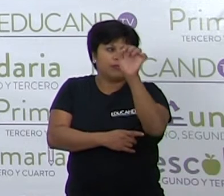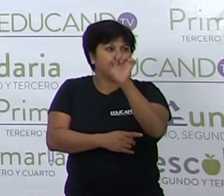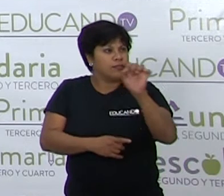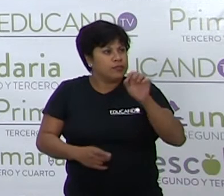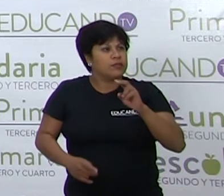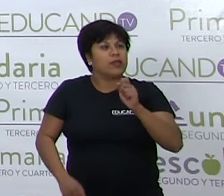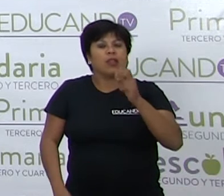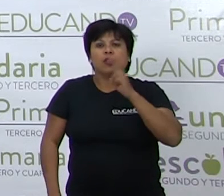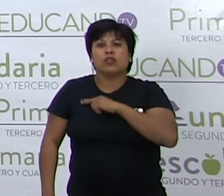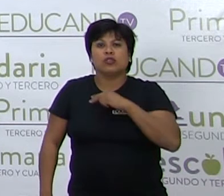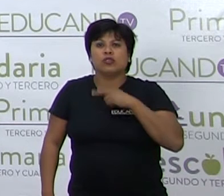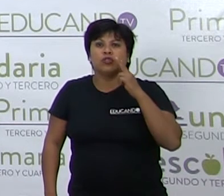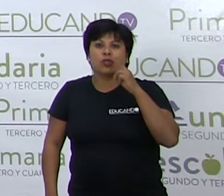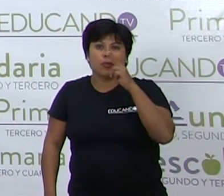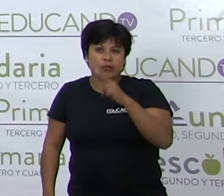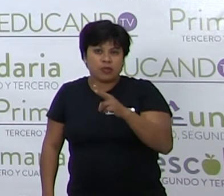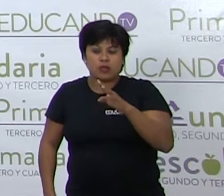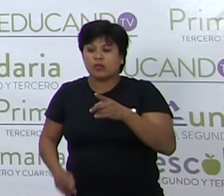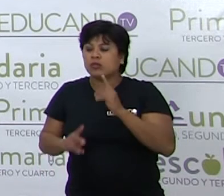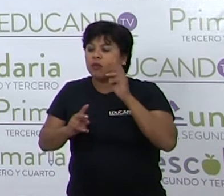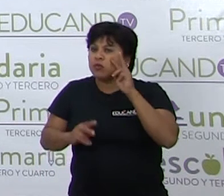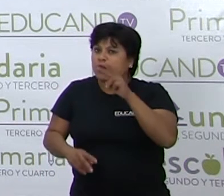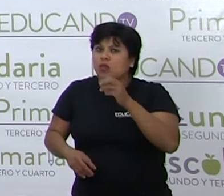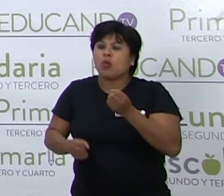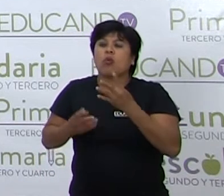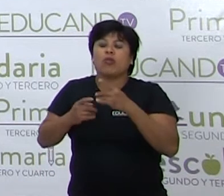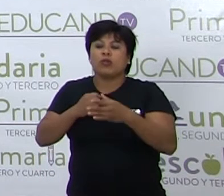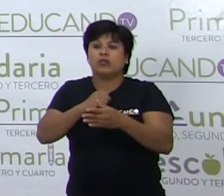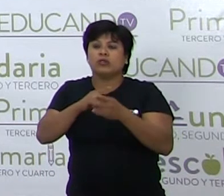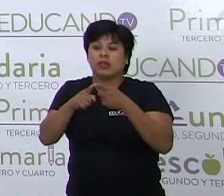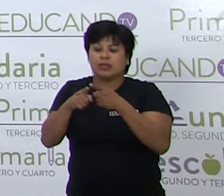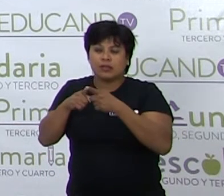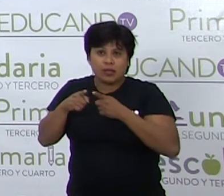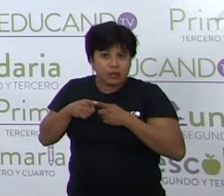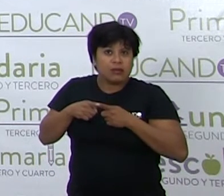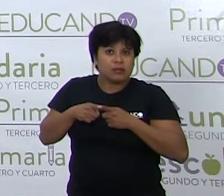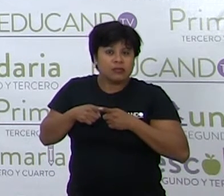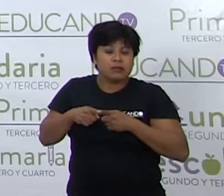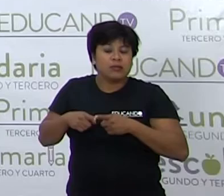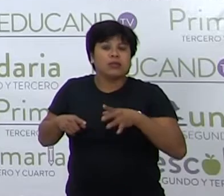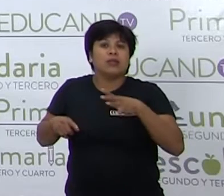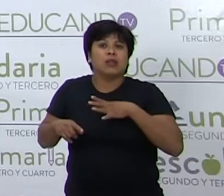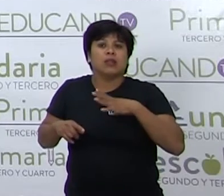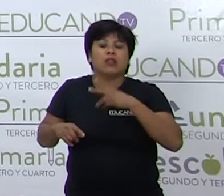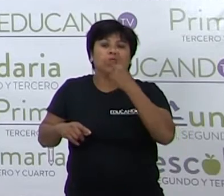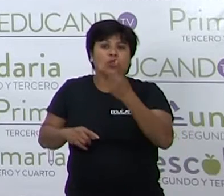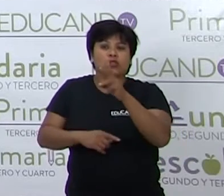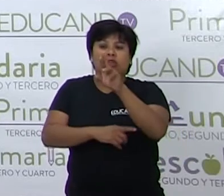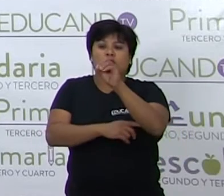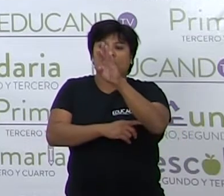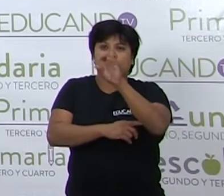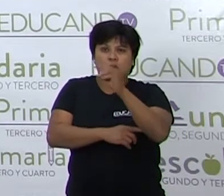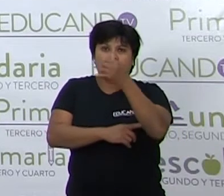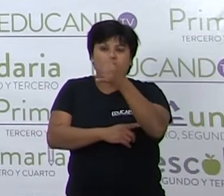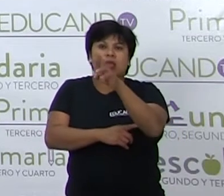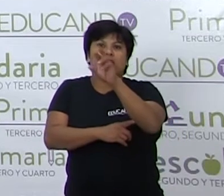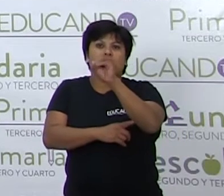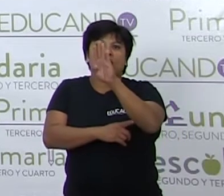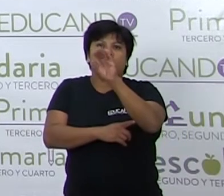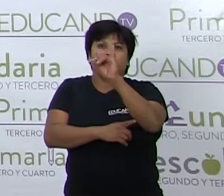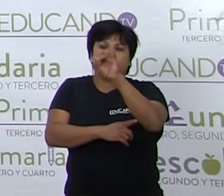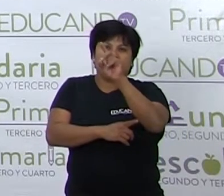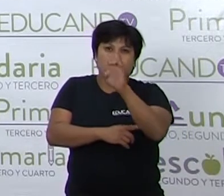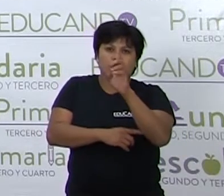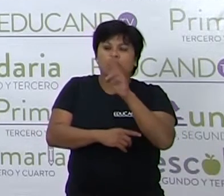que lo que estamos viendo calcular el área de paralelogramo en este caso estamos presentando dos que es el rombo y el romboide y vamos a ver